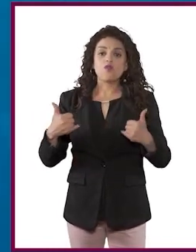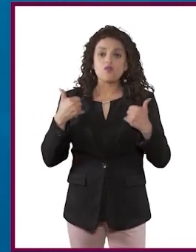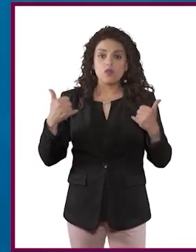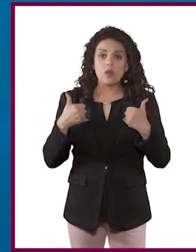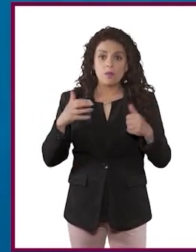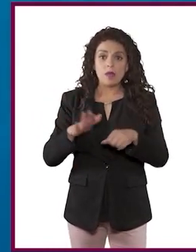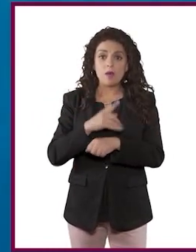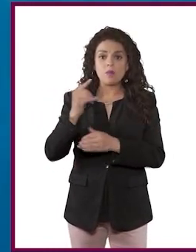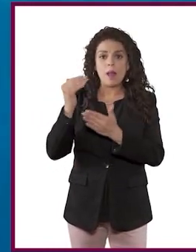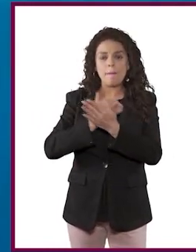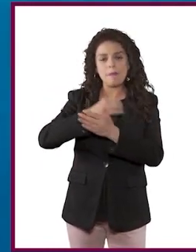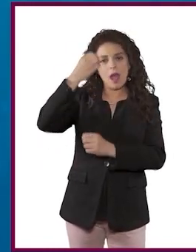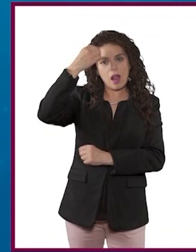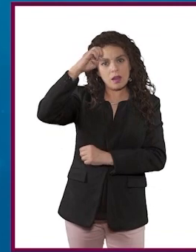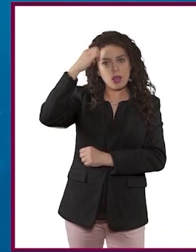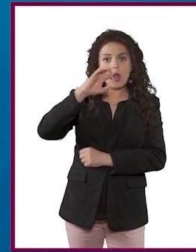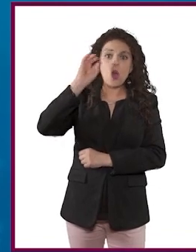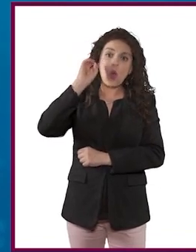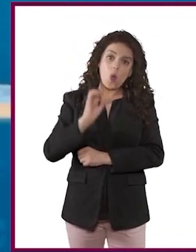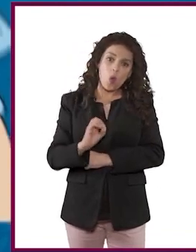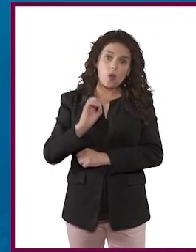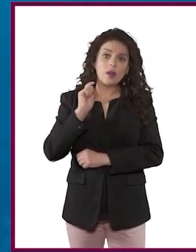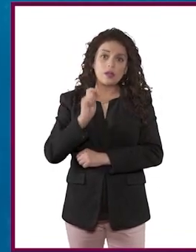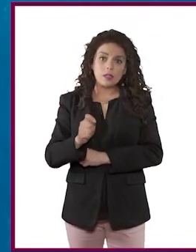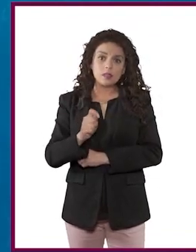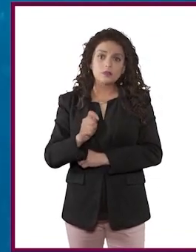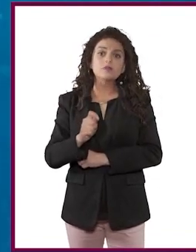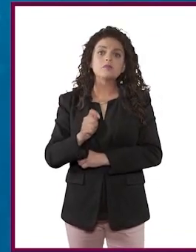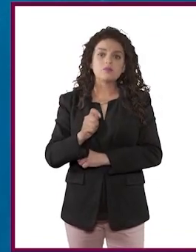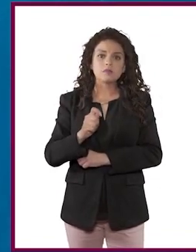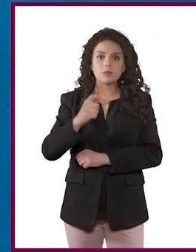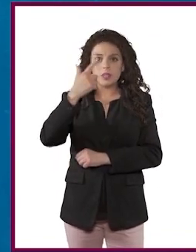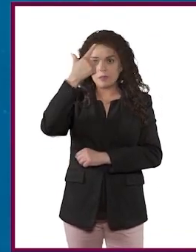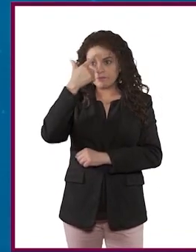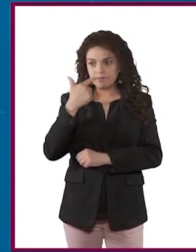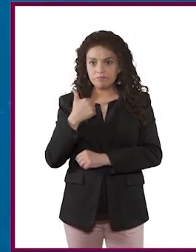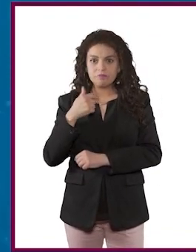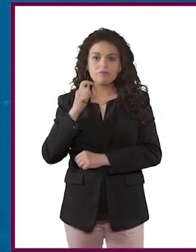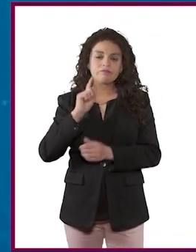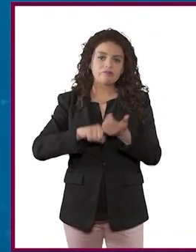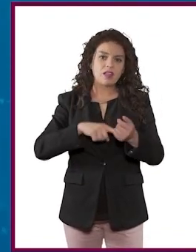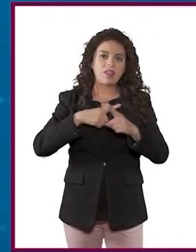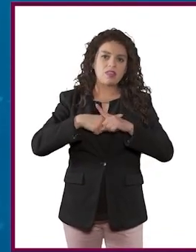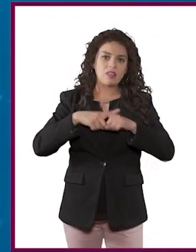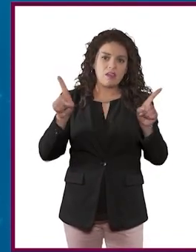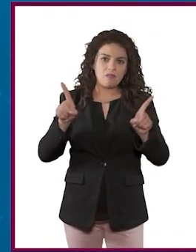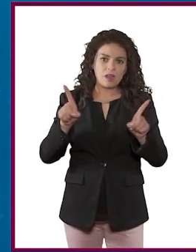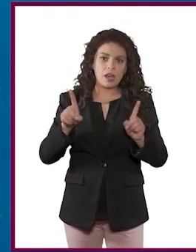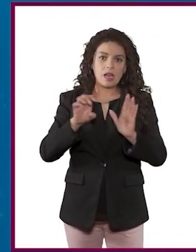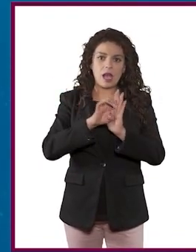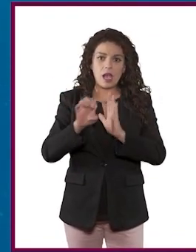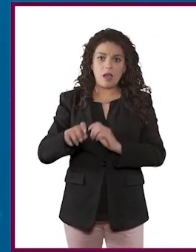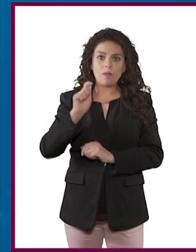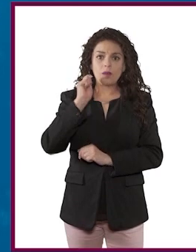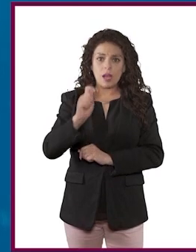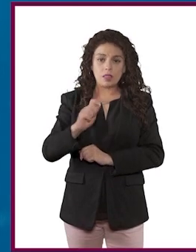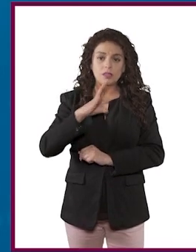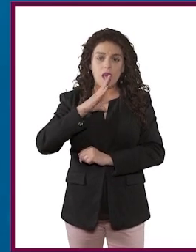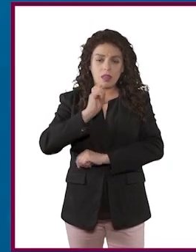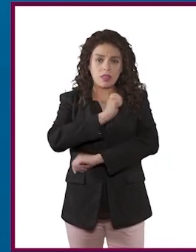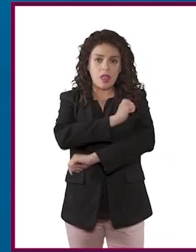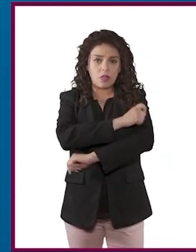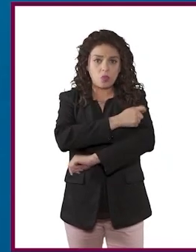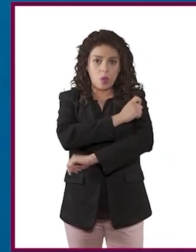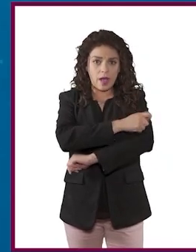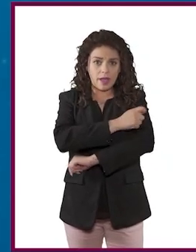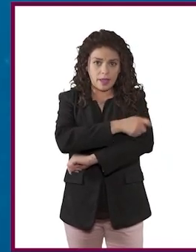sea porque tienen menos experiencia o porque pueden tener una apariencia física distinta, incluyendo la portación de